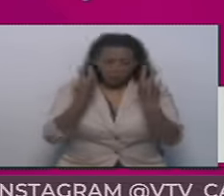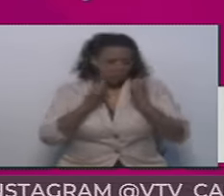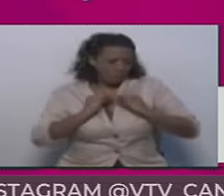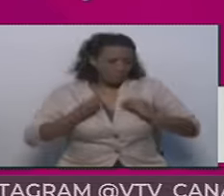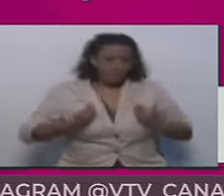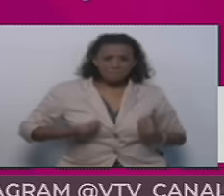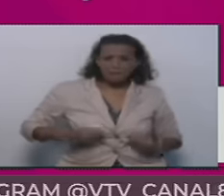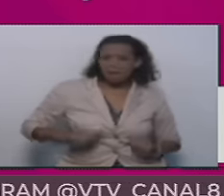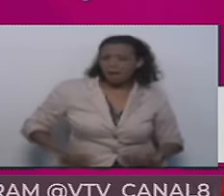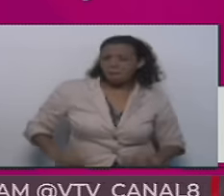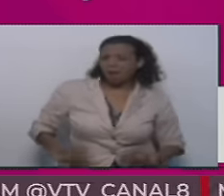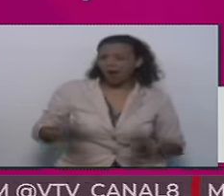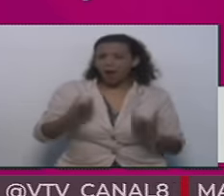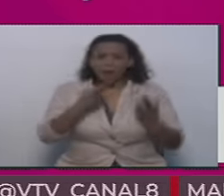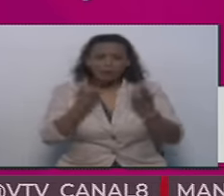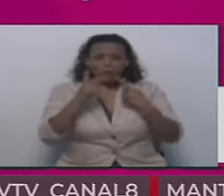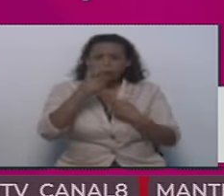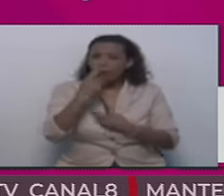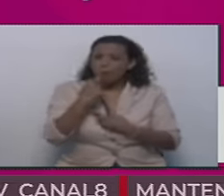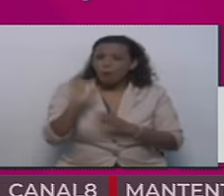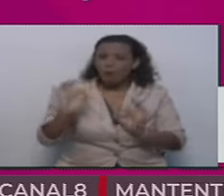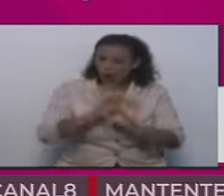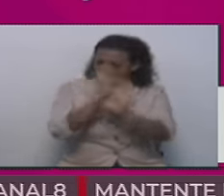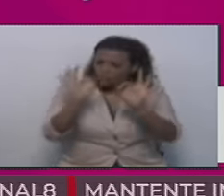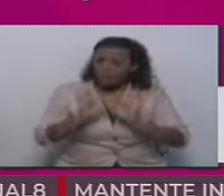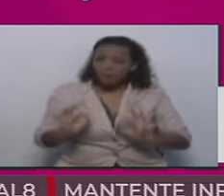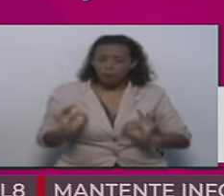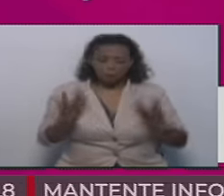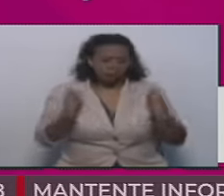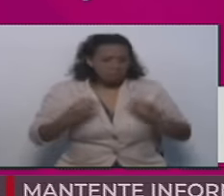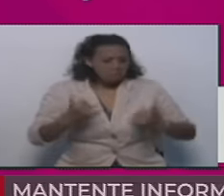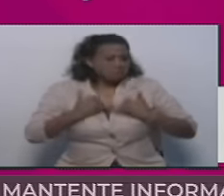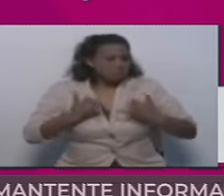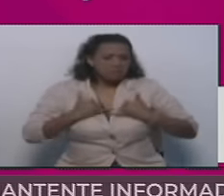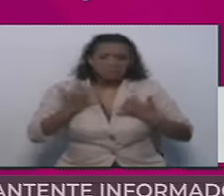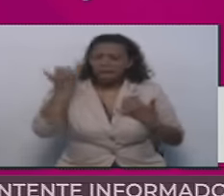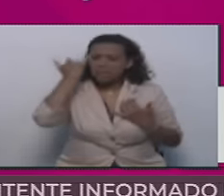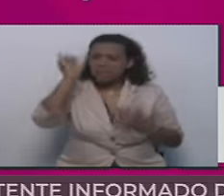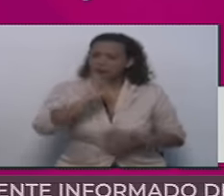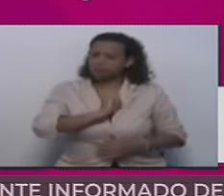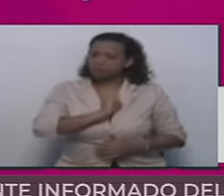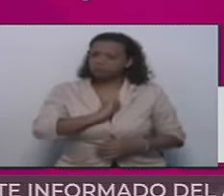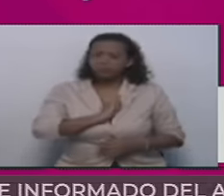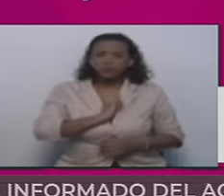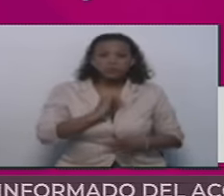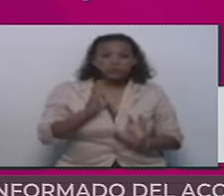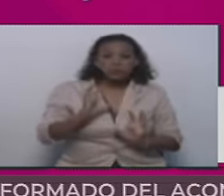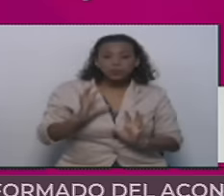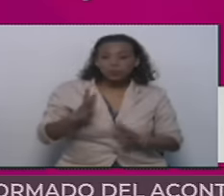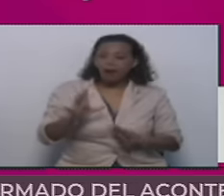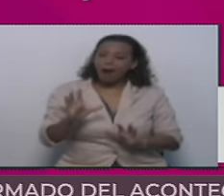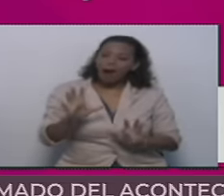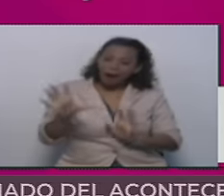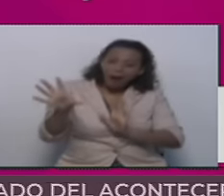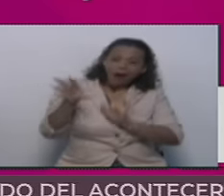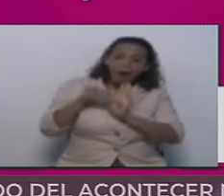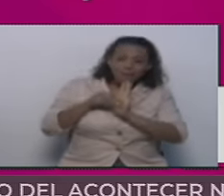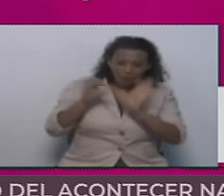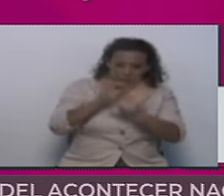de el color rojo un atuendo. Y eso pues lo fue inspirando